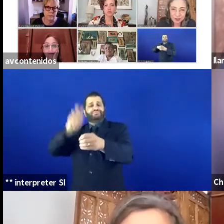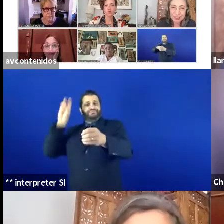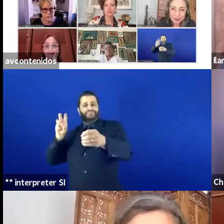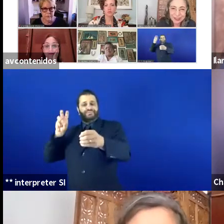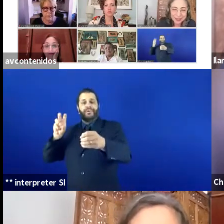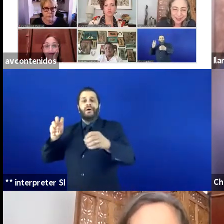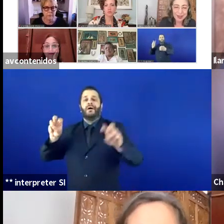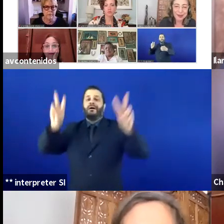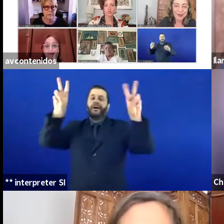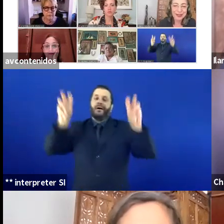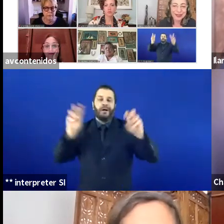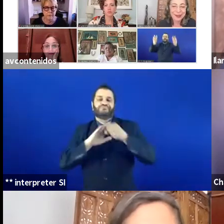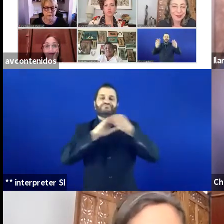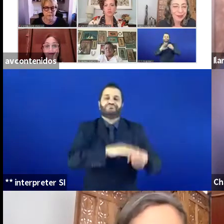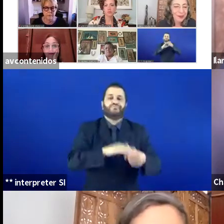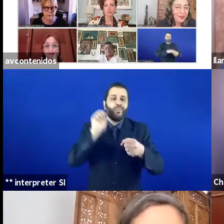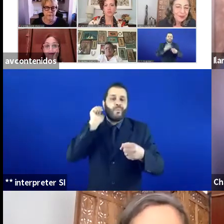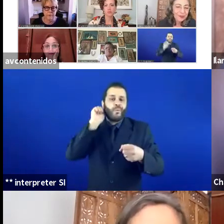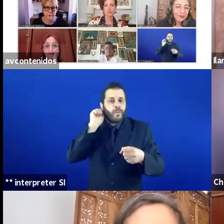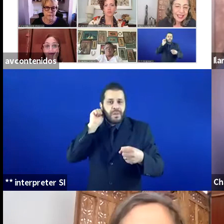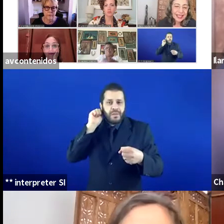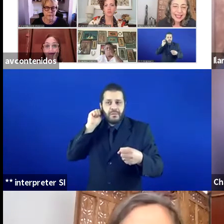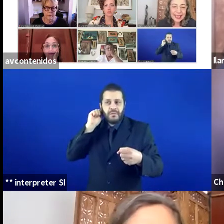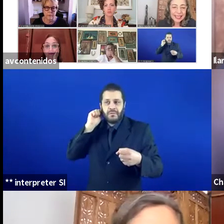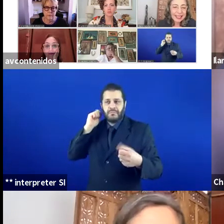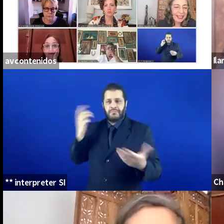conocido justamente como el convenio de Estambul.